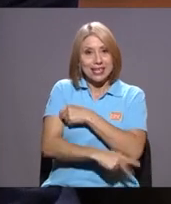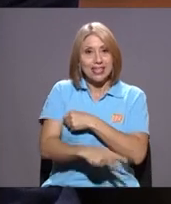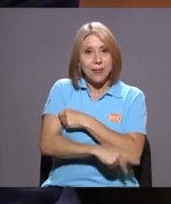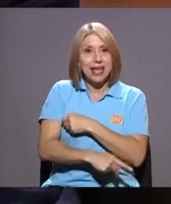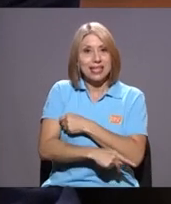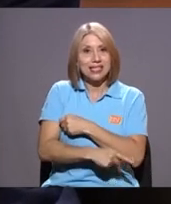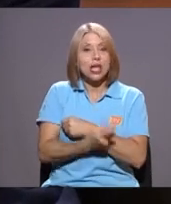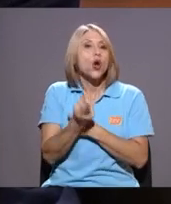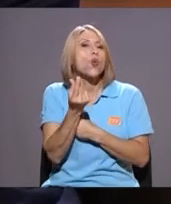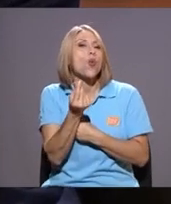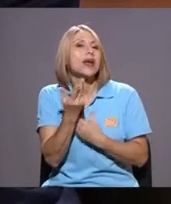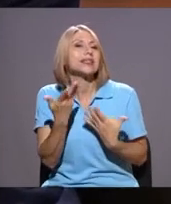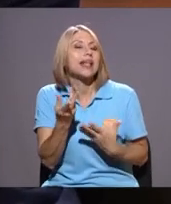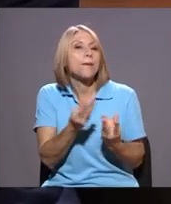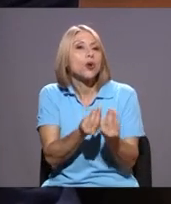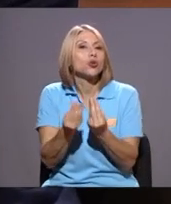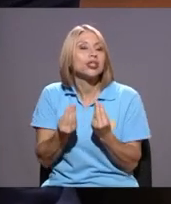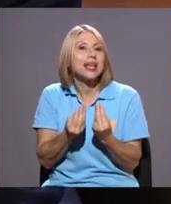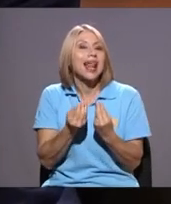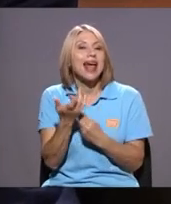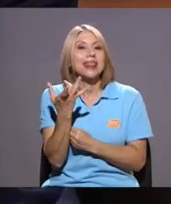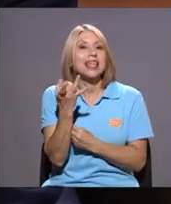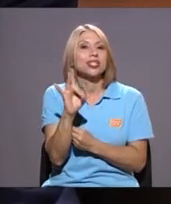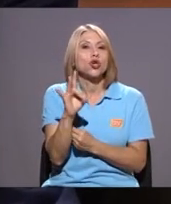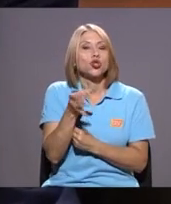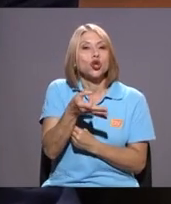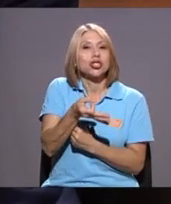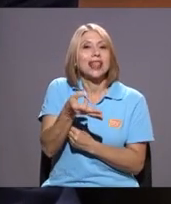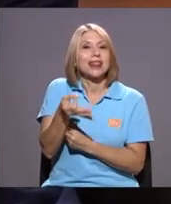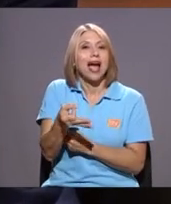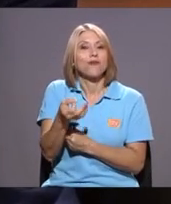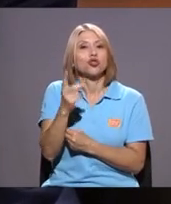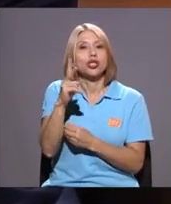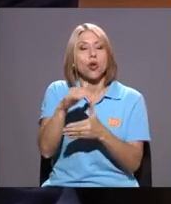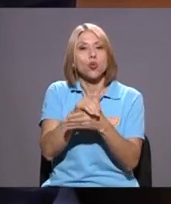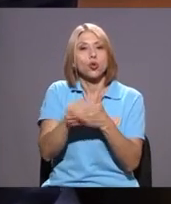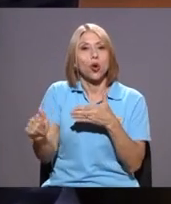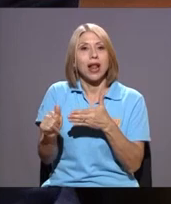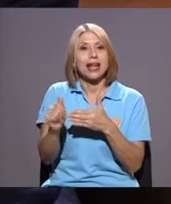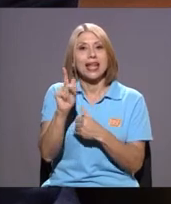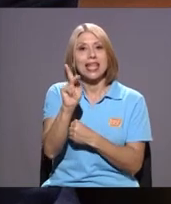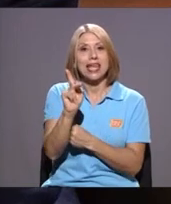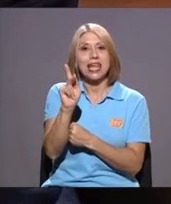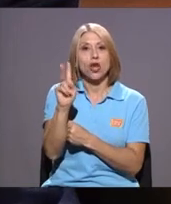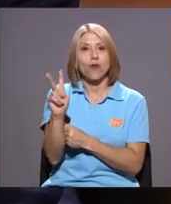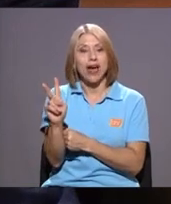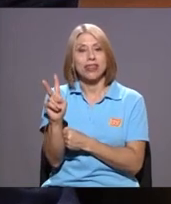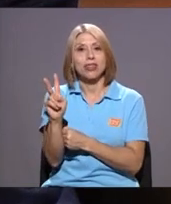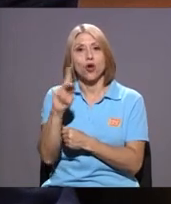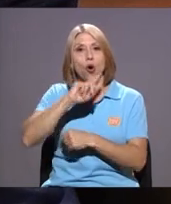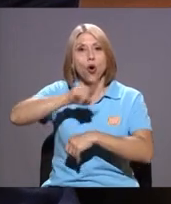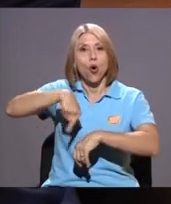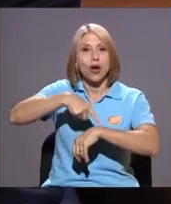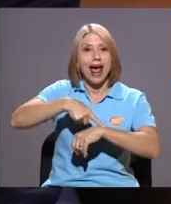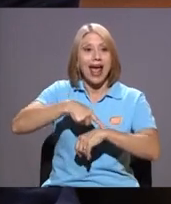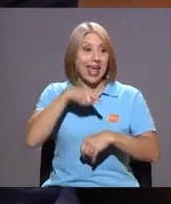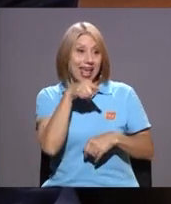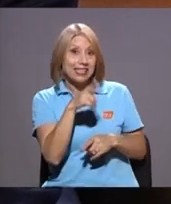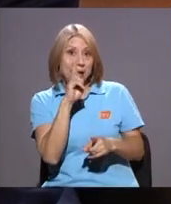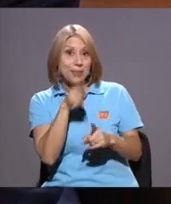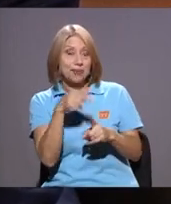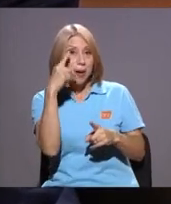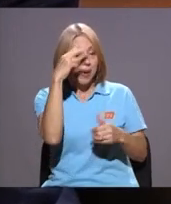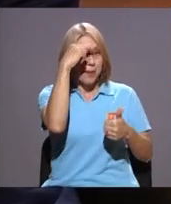producirla 18 centavos de dólar kilowatt/hora esa misma tarifa a los mexicanos a los colombianos